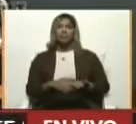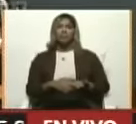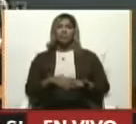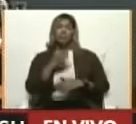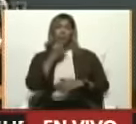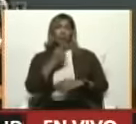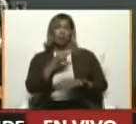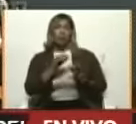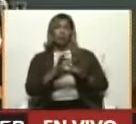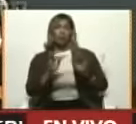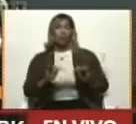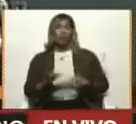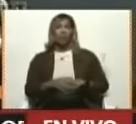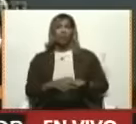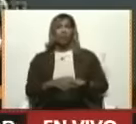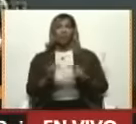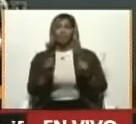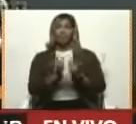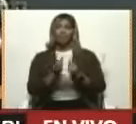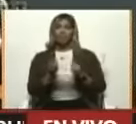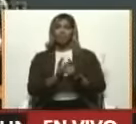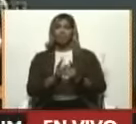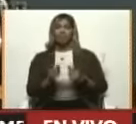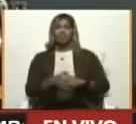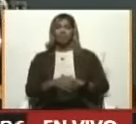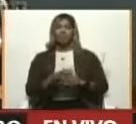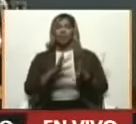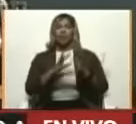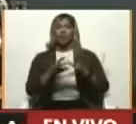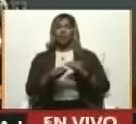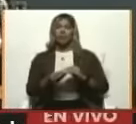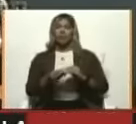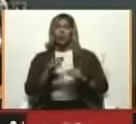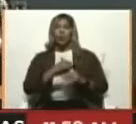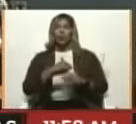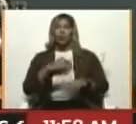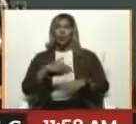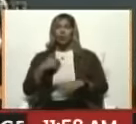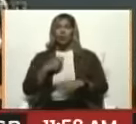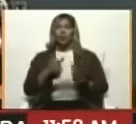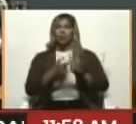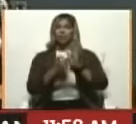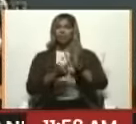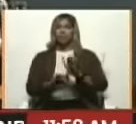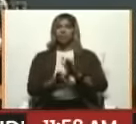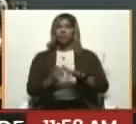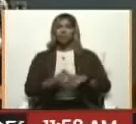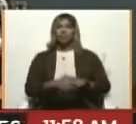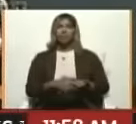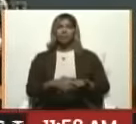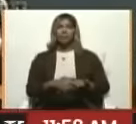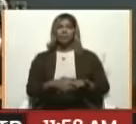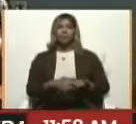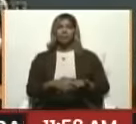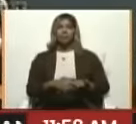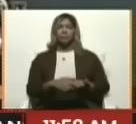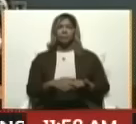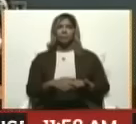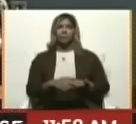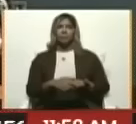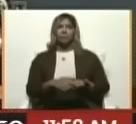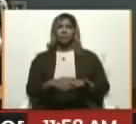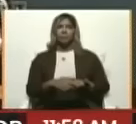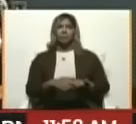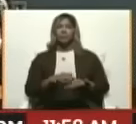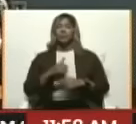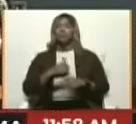Bueno, de esta manera breve, resumida, hemos querido presentar ante